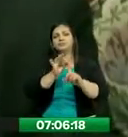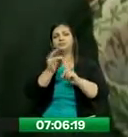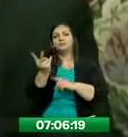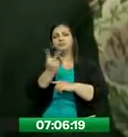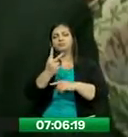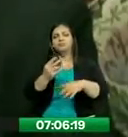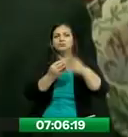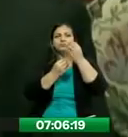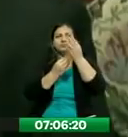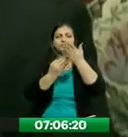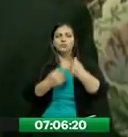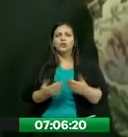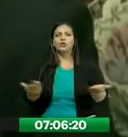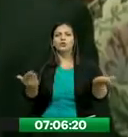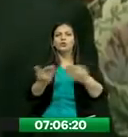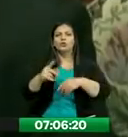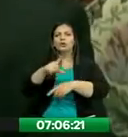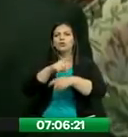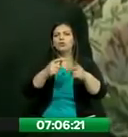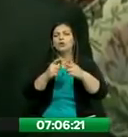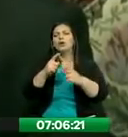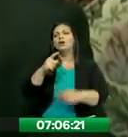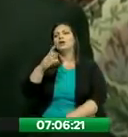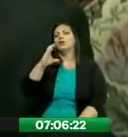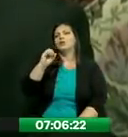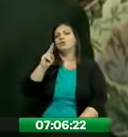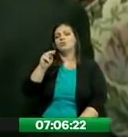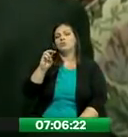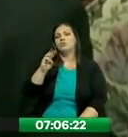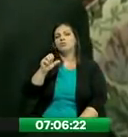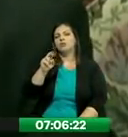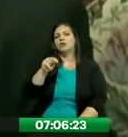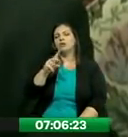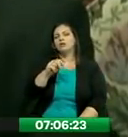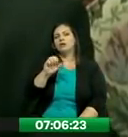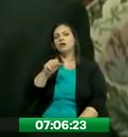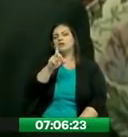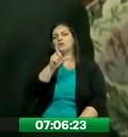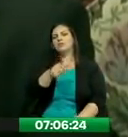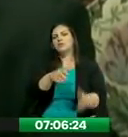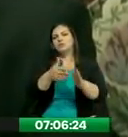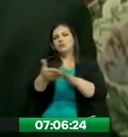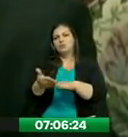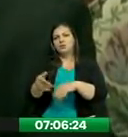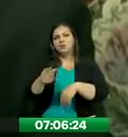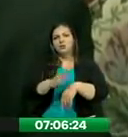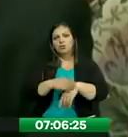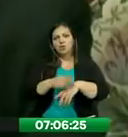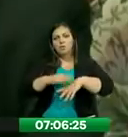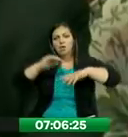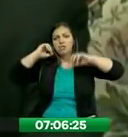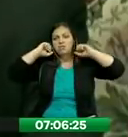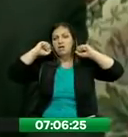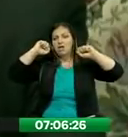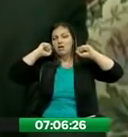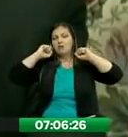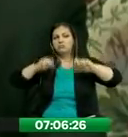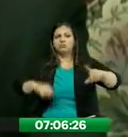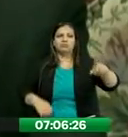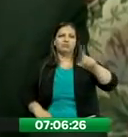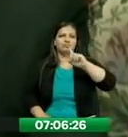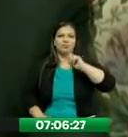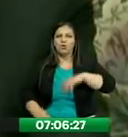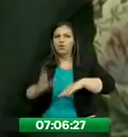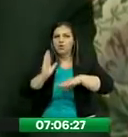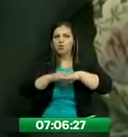en Cumandá. No se produjo en las zonas en donde habían los enfrentamientos o la actuación de la